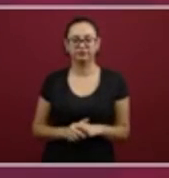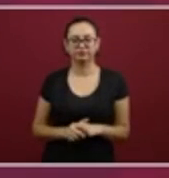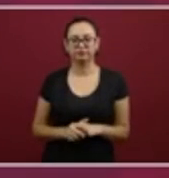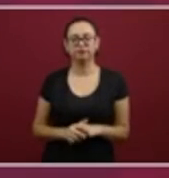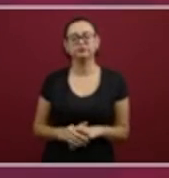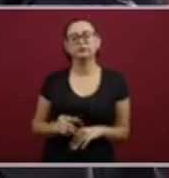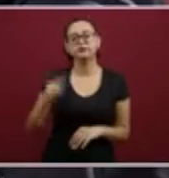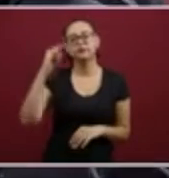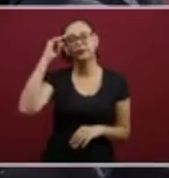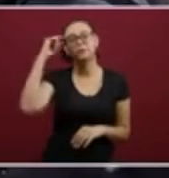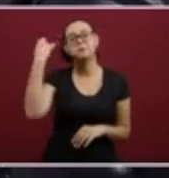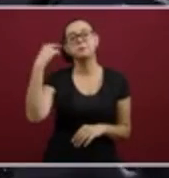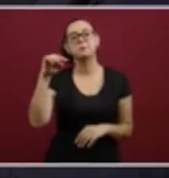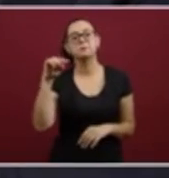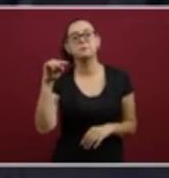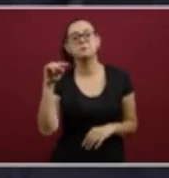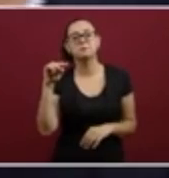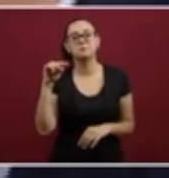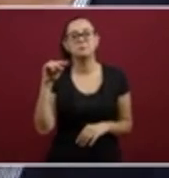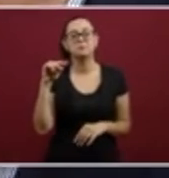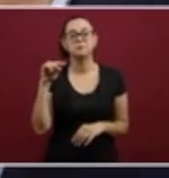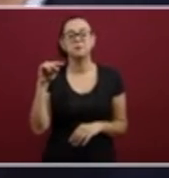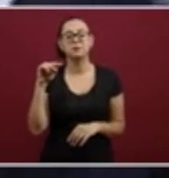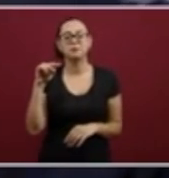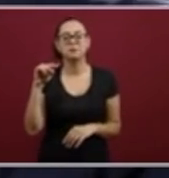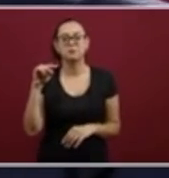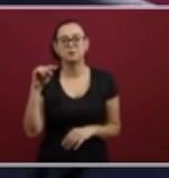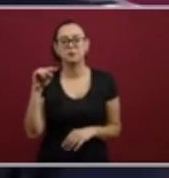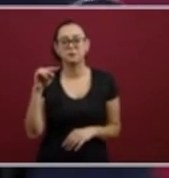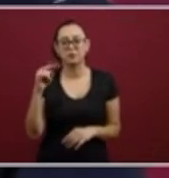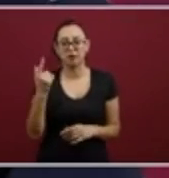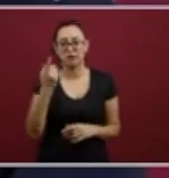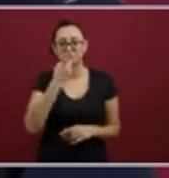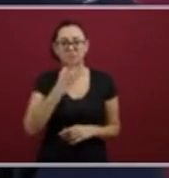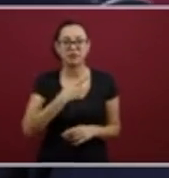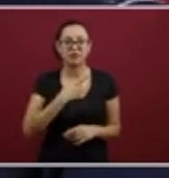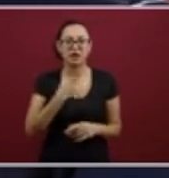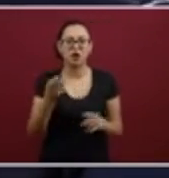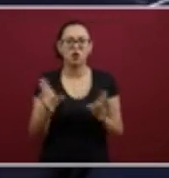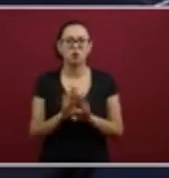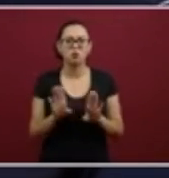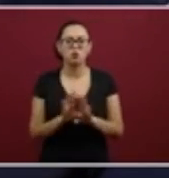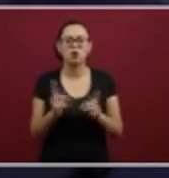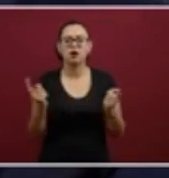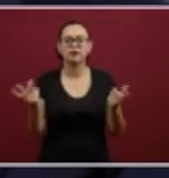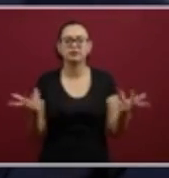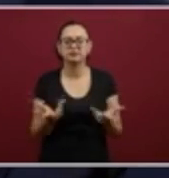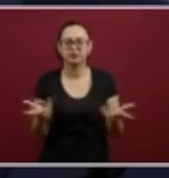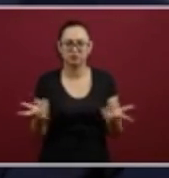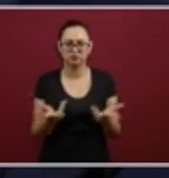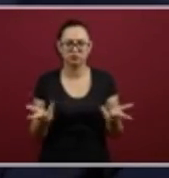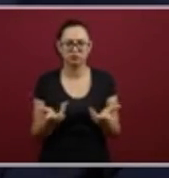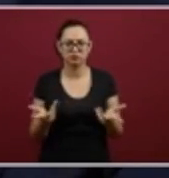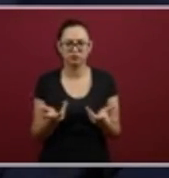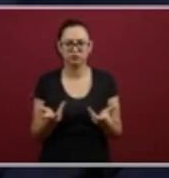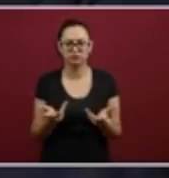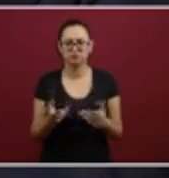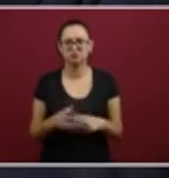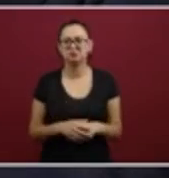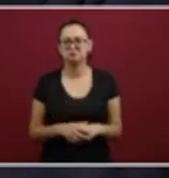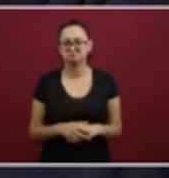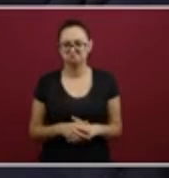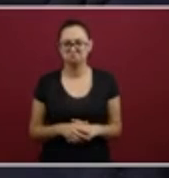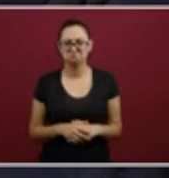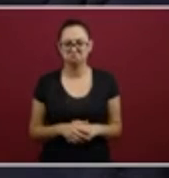para ver qué puede hacerse. Es una